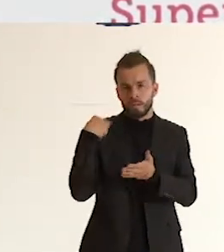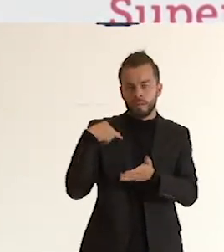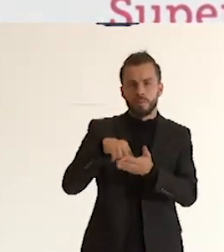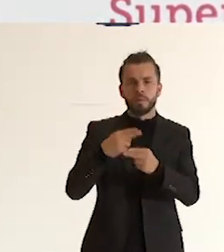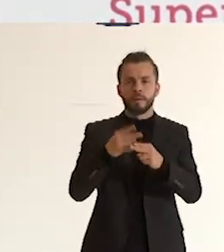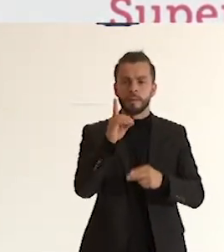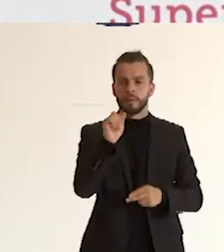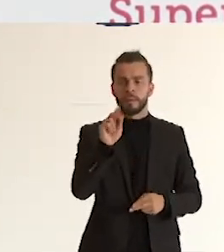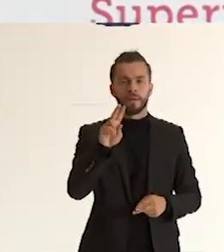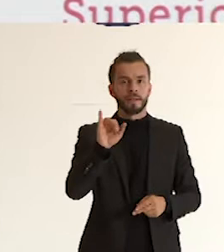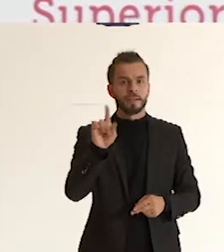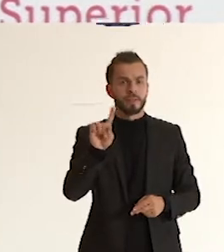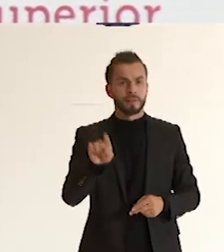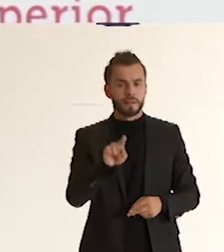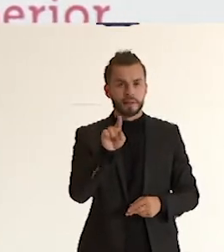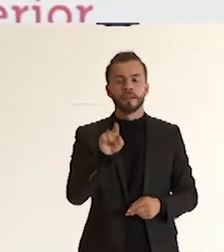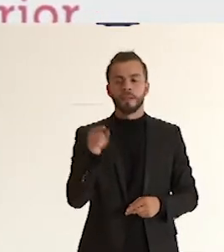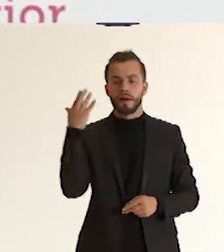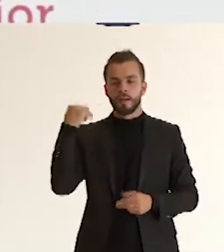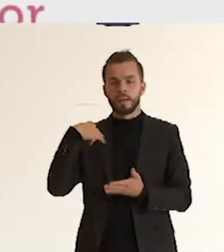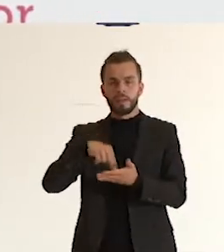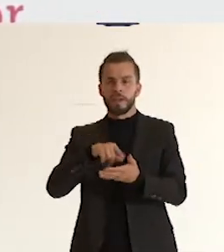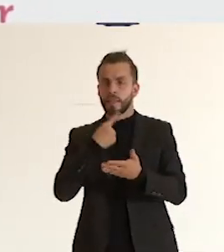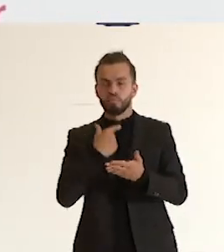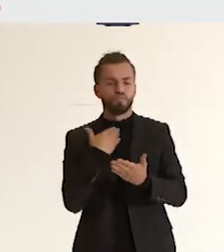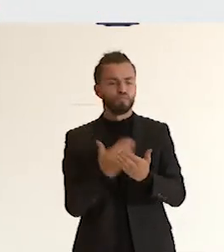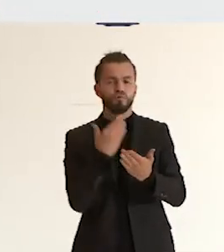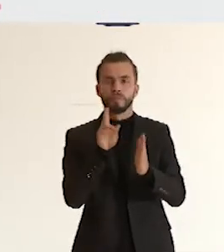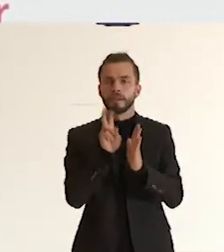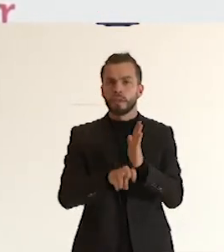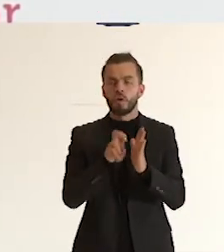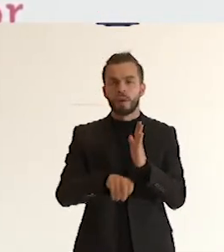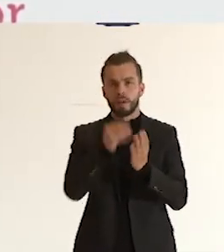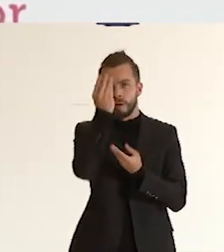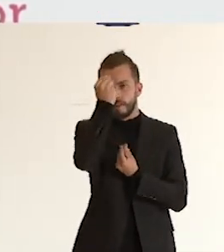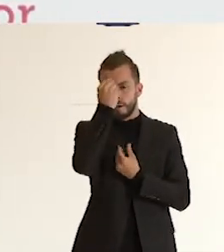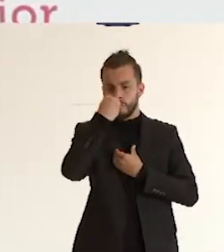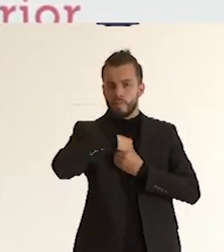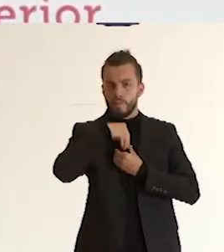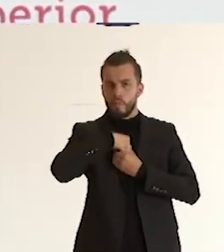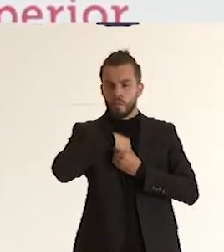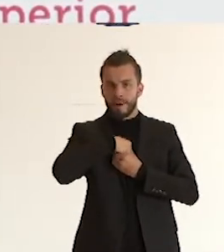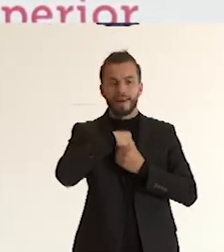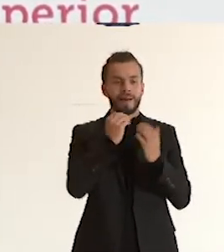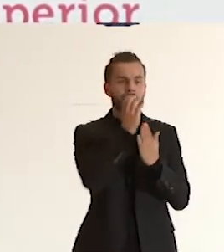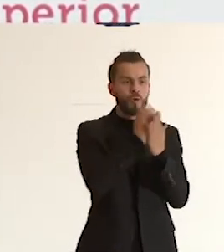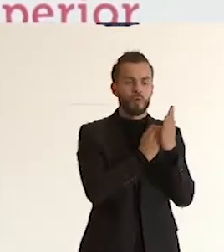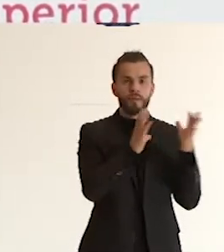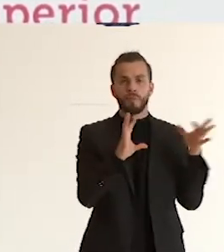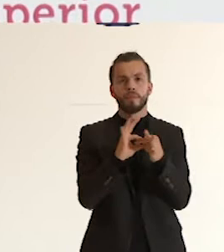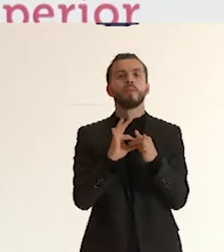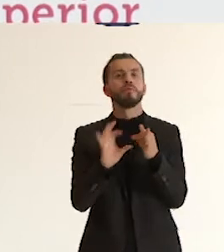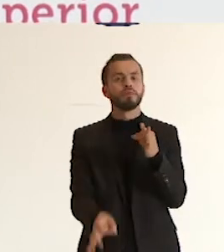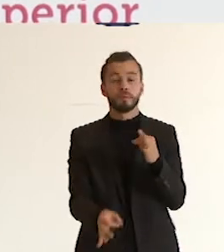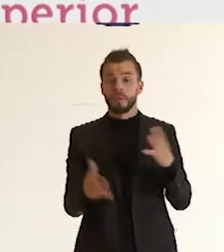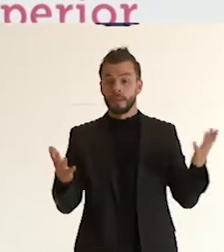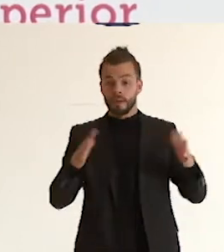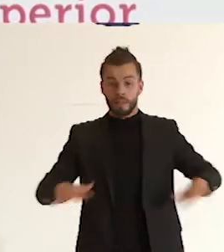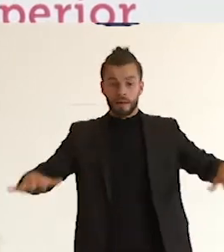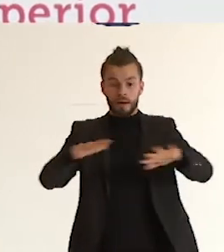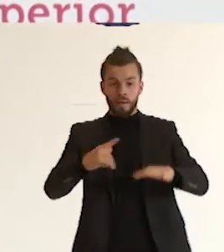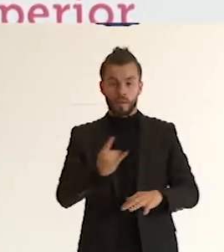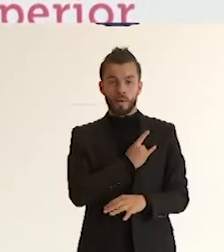lo plantea como teoría moral a través del currículo es decir insertar en el currículo de la universidad